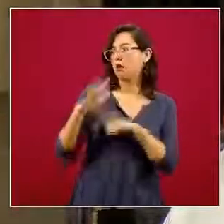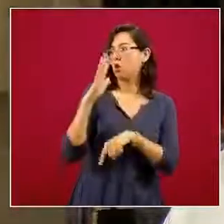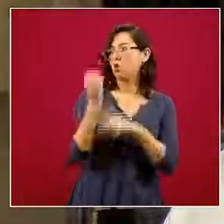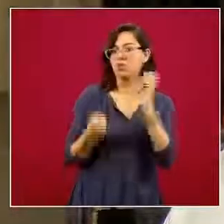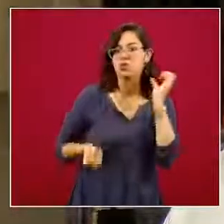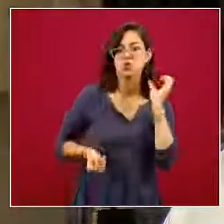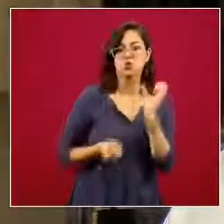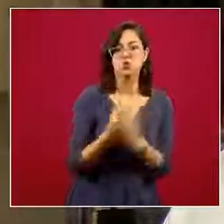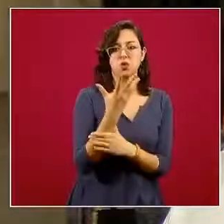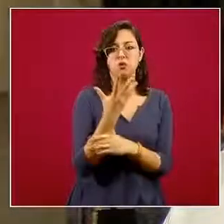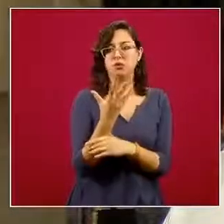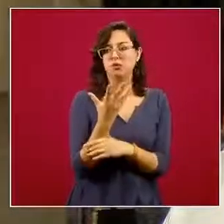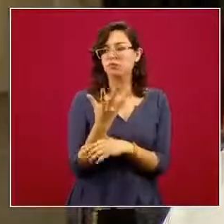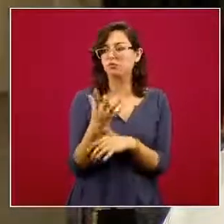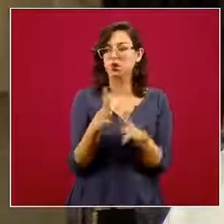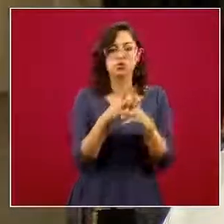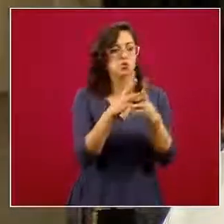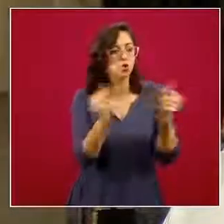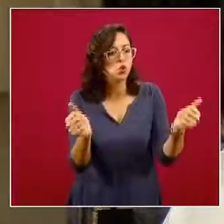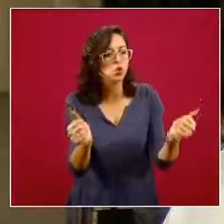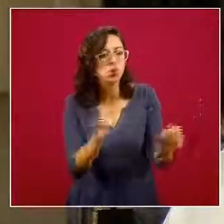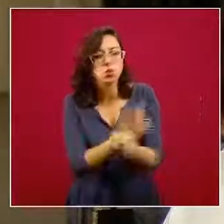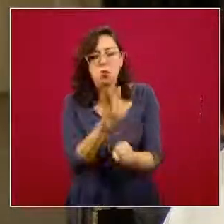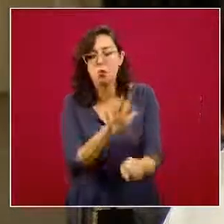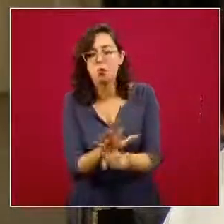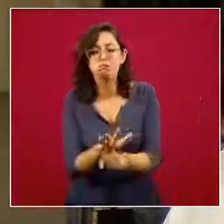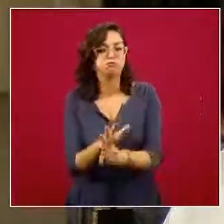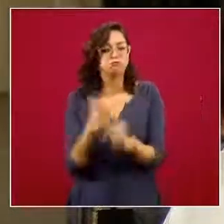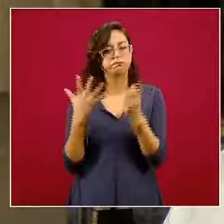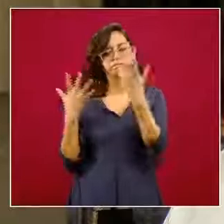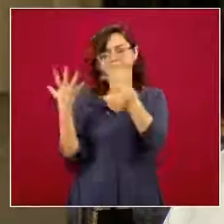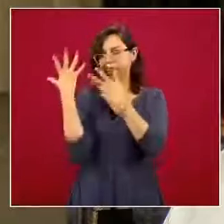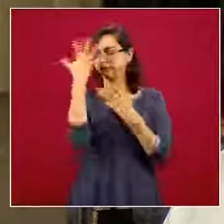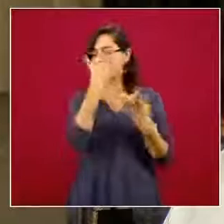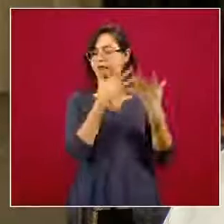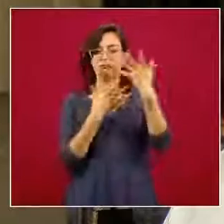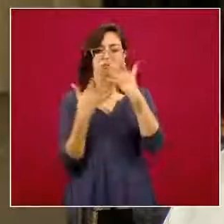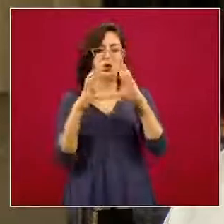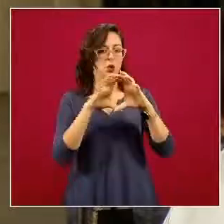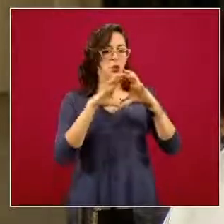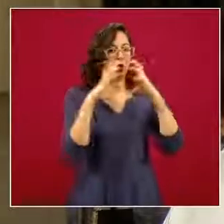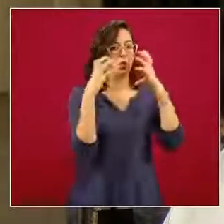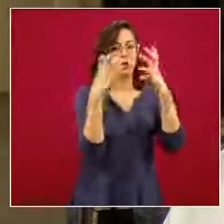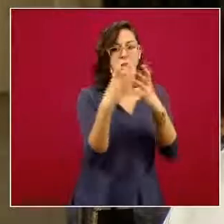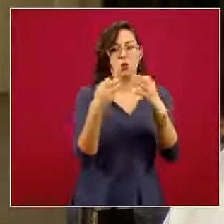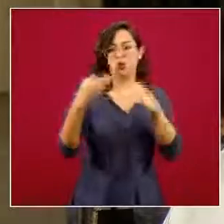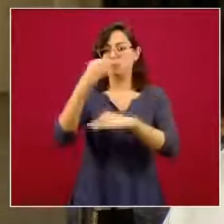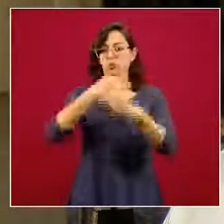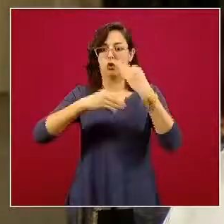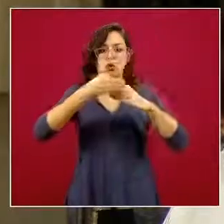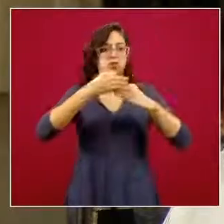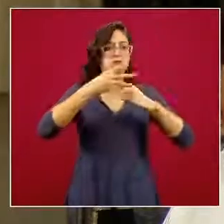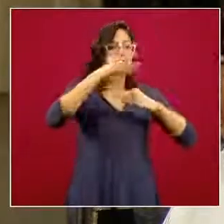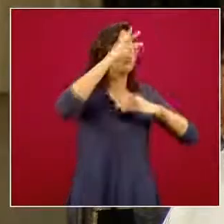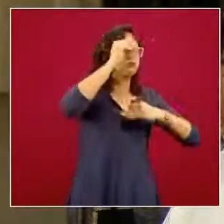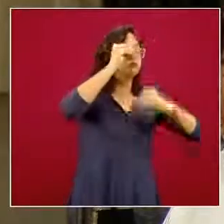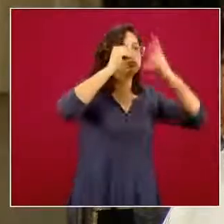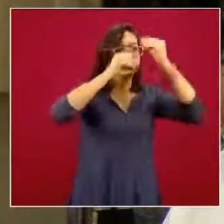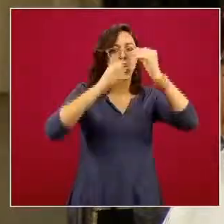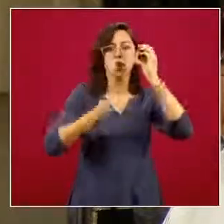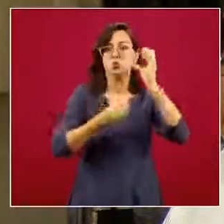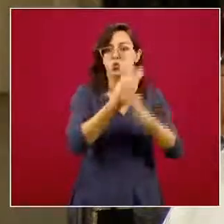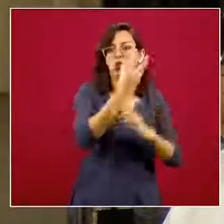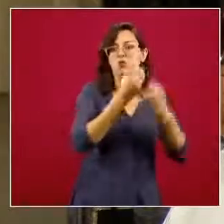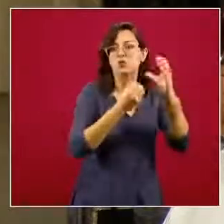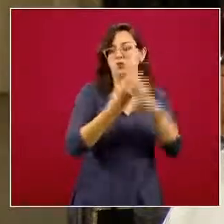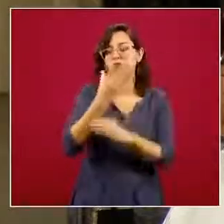hay una solución clara y por lo tanto hay un proceso global de aprendizaje. Y el aprendizaje se